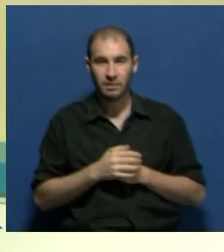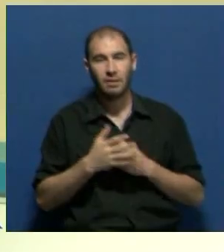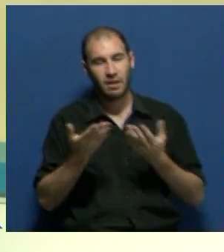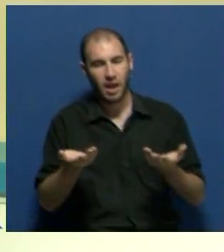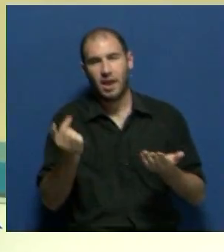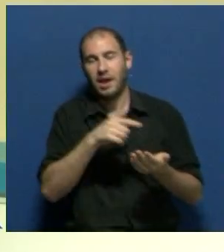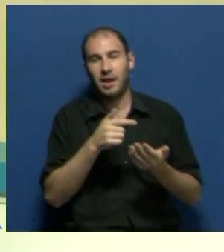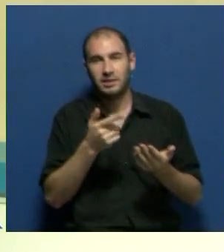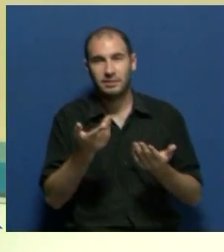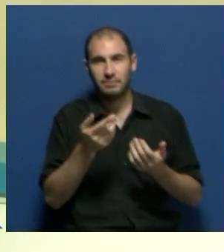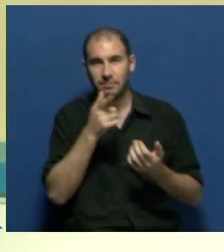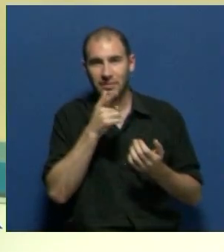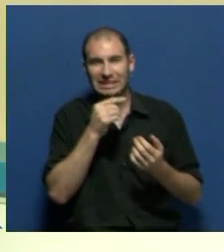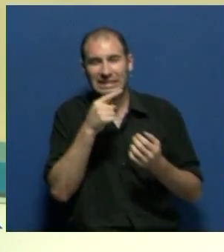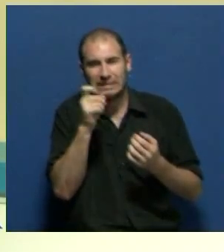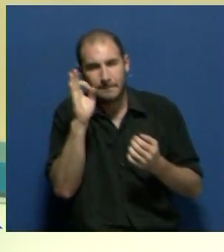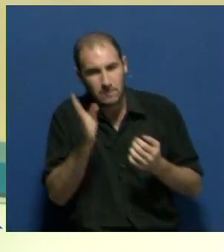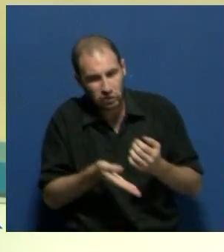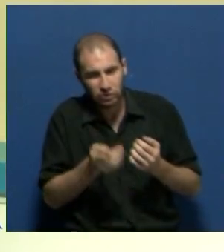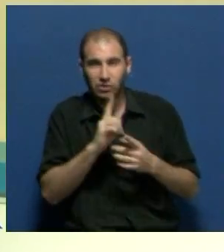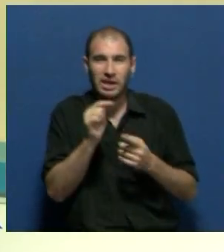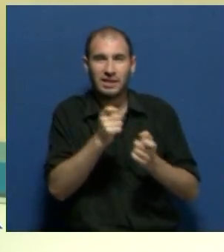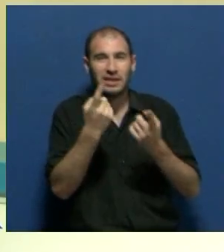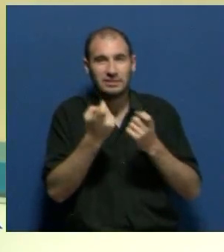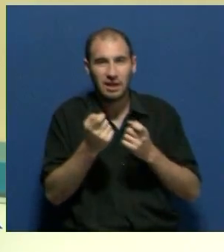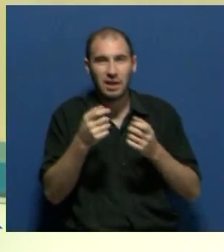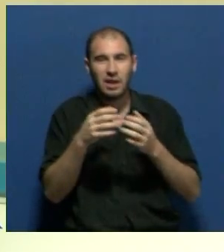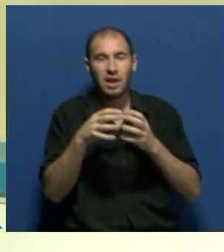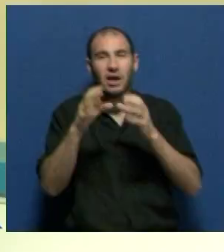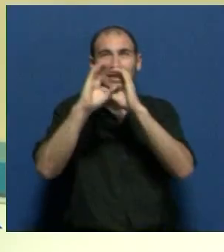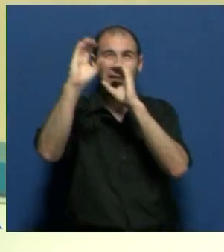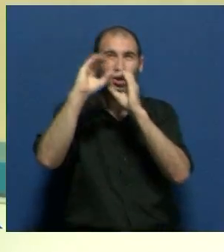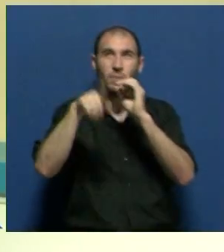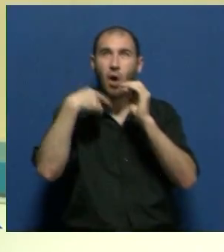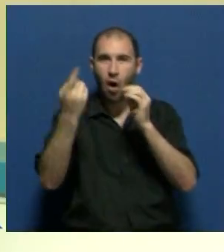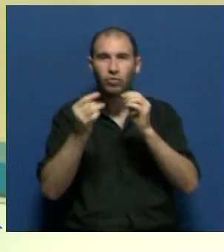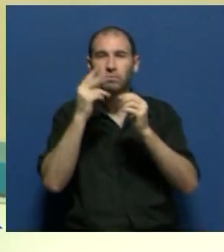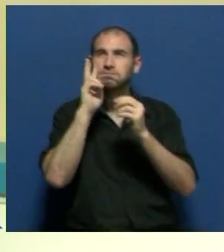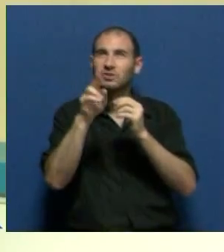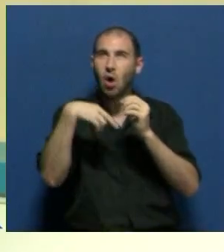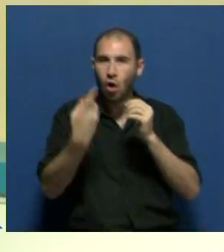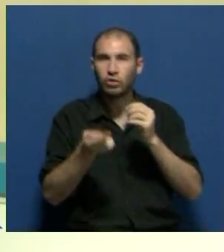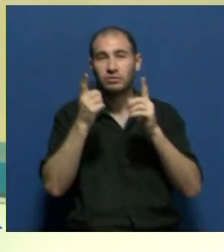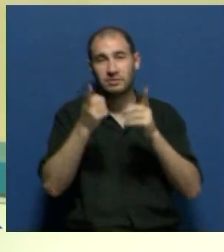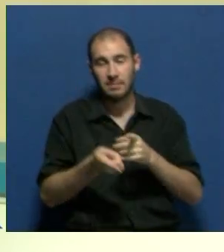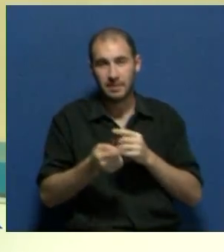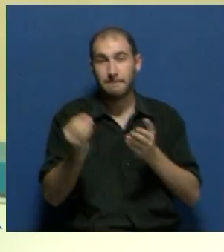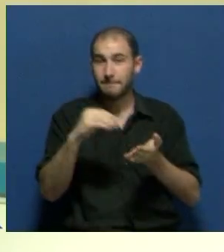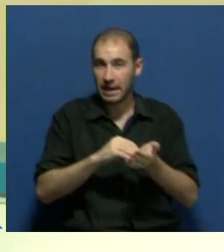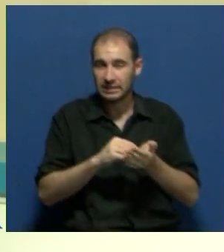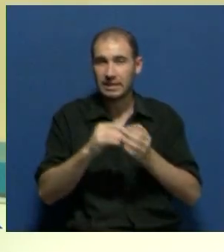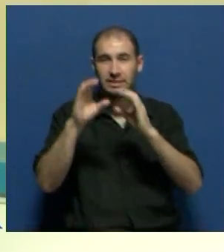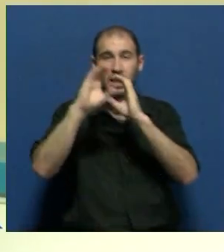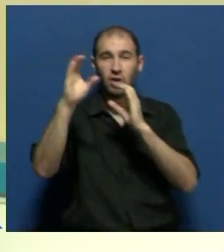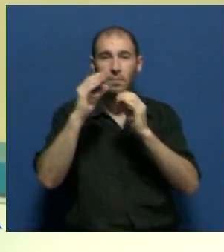obviamente no le dieron un 100%. Para ello necesitaron otros telescopios, otras observaciones, y con la cual se sumó el